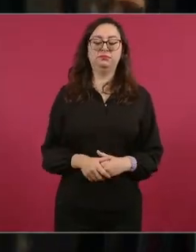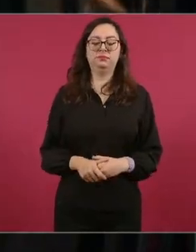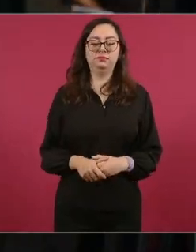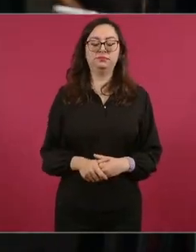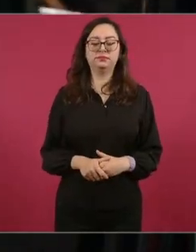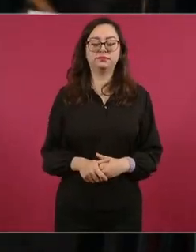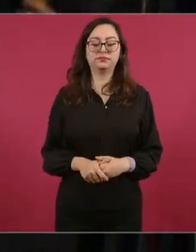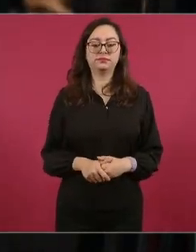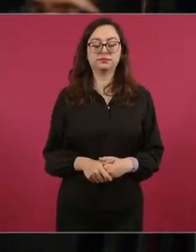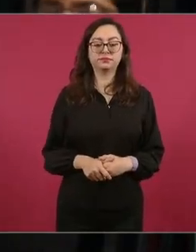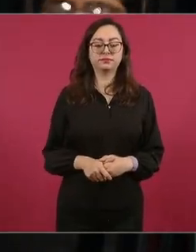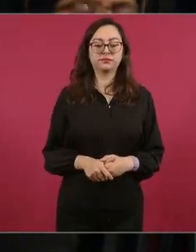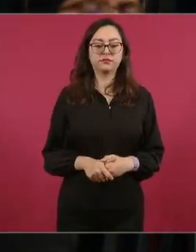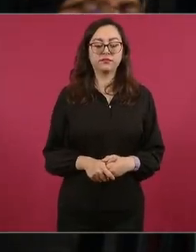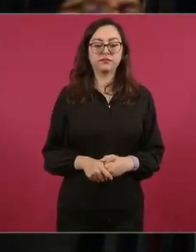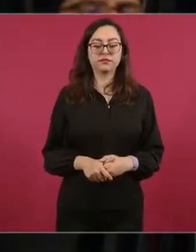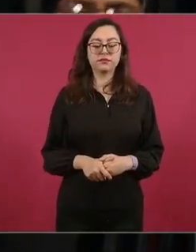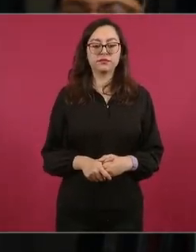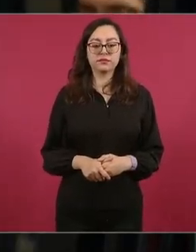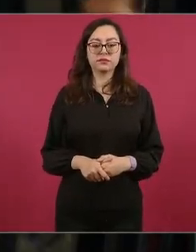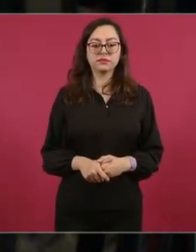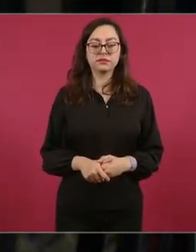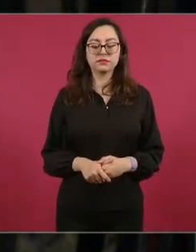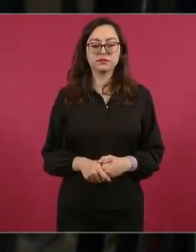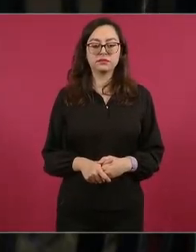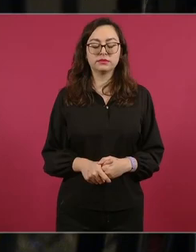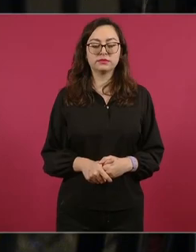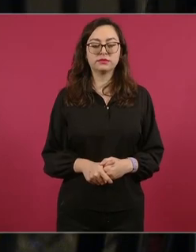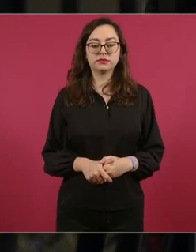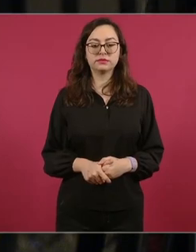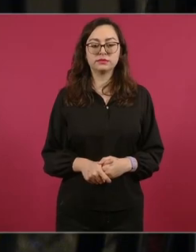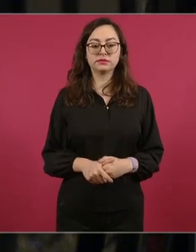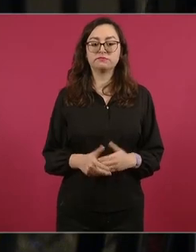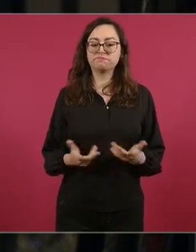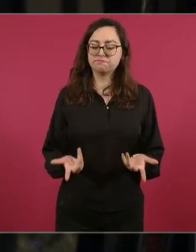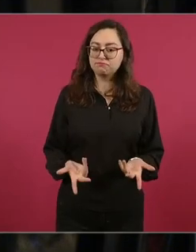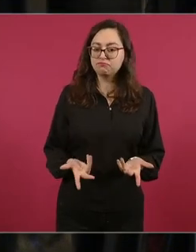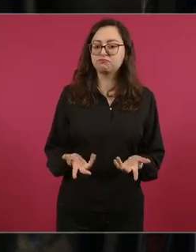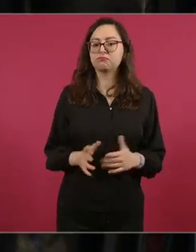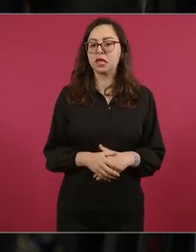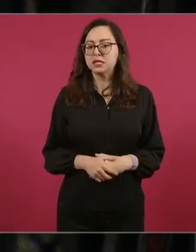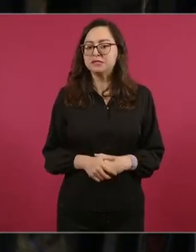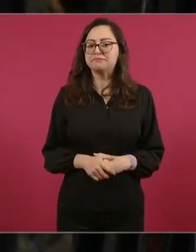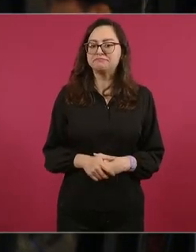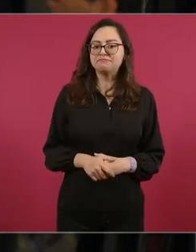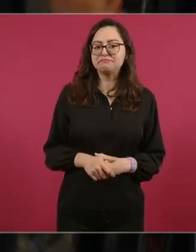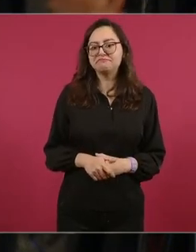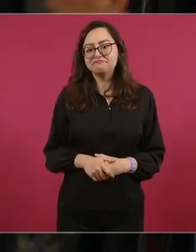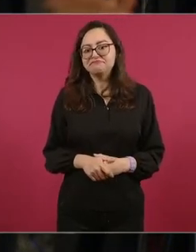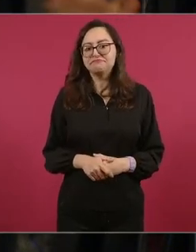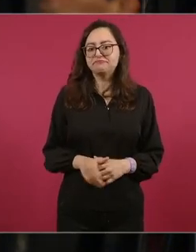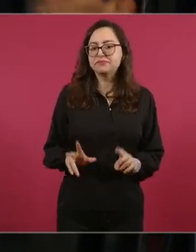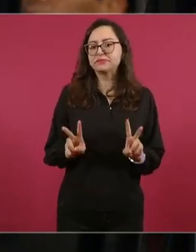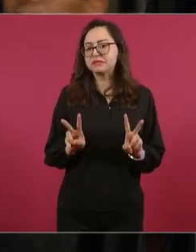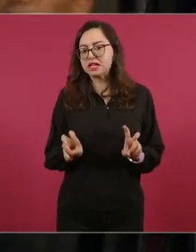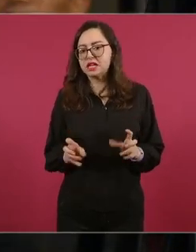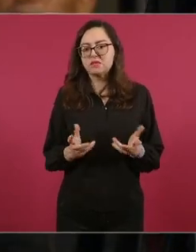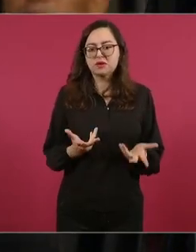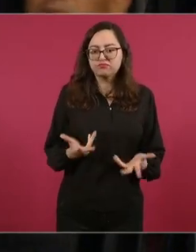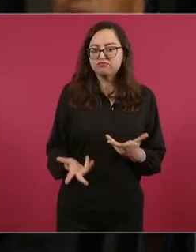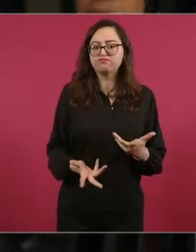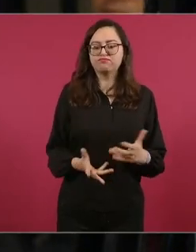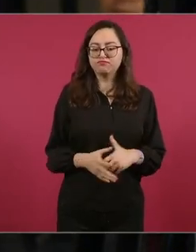trató este asunto particular. Mire, hay una persona, en este caso Sergio